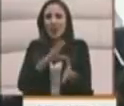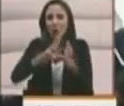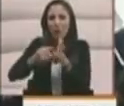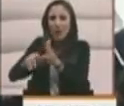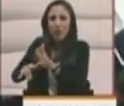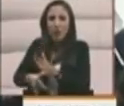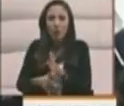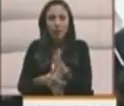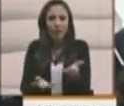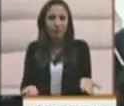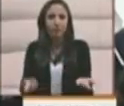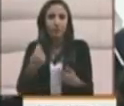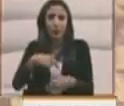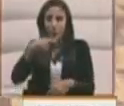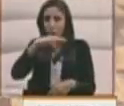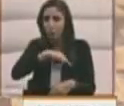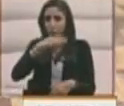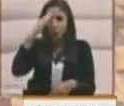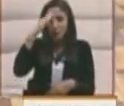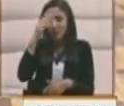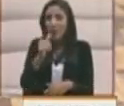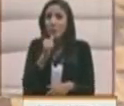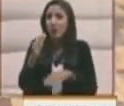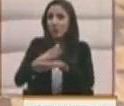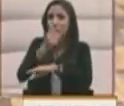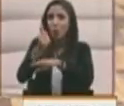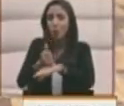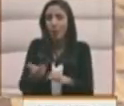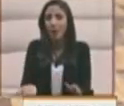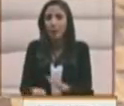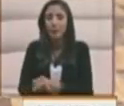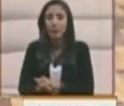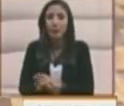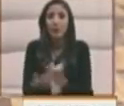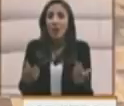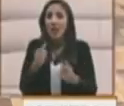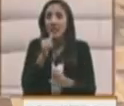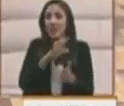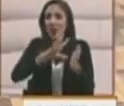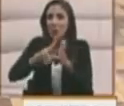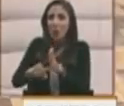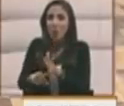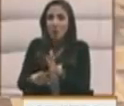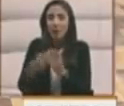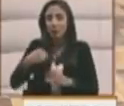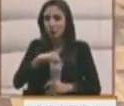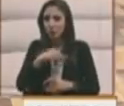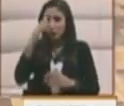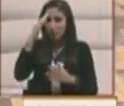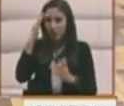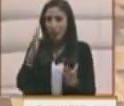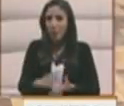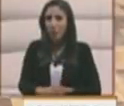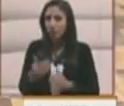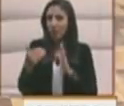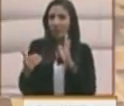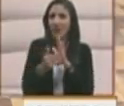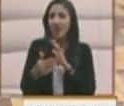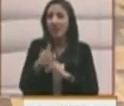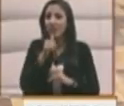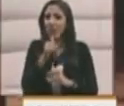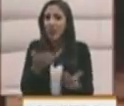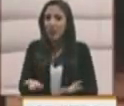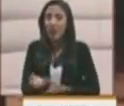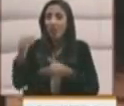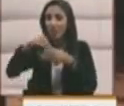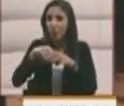Nosotros sabemos quiénes son los contrarrevolucionarios. Nosotros sabemos quiénes son los que están atacando a nuestro país